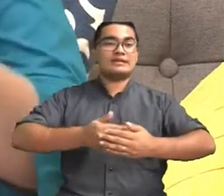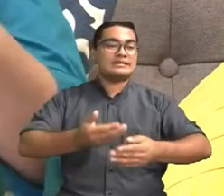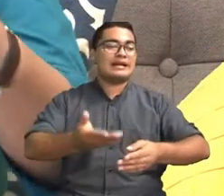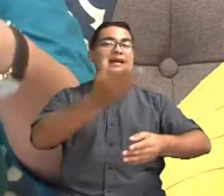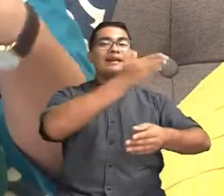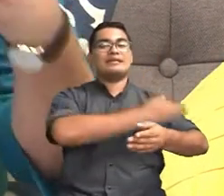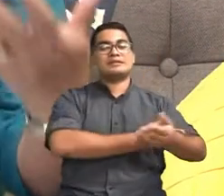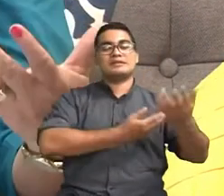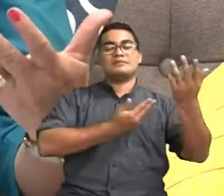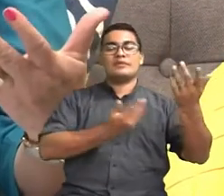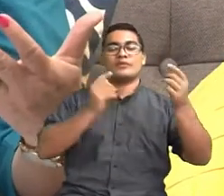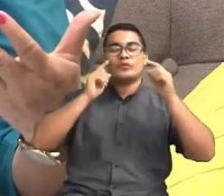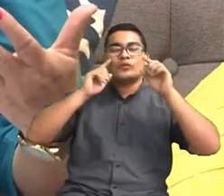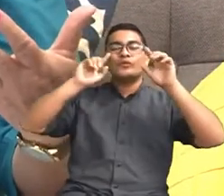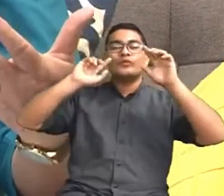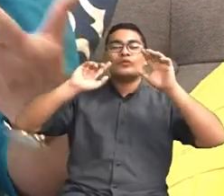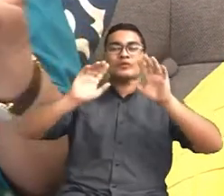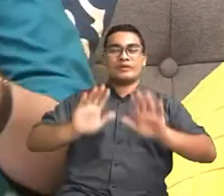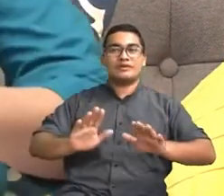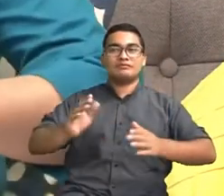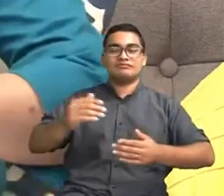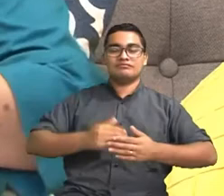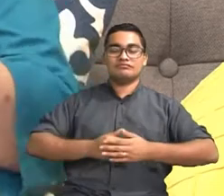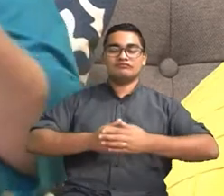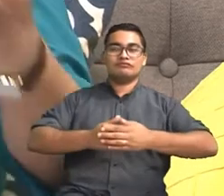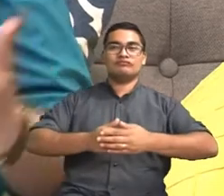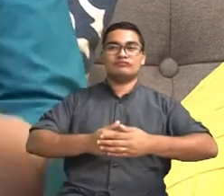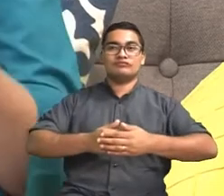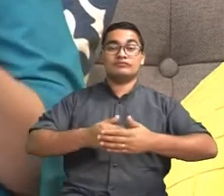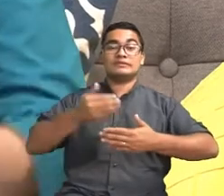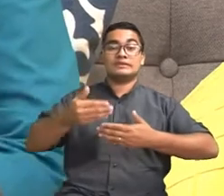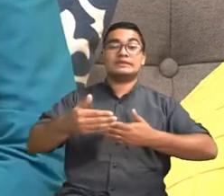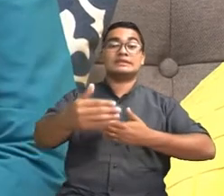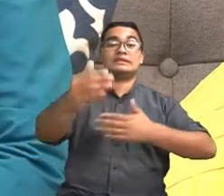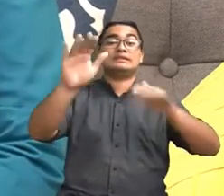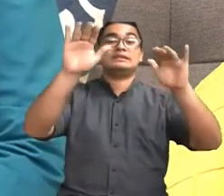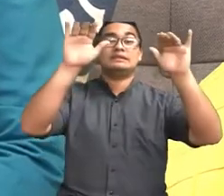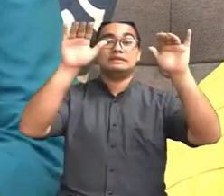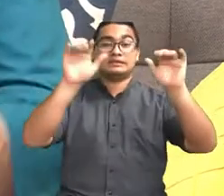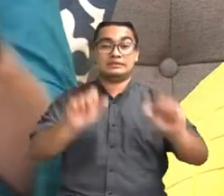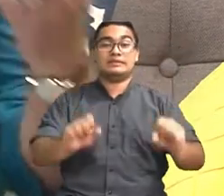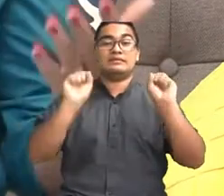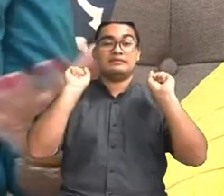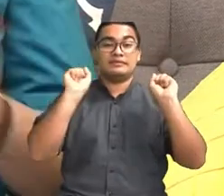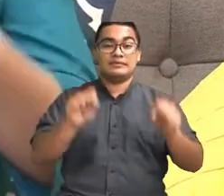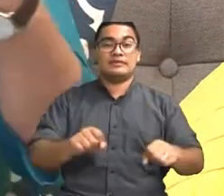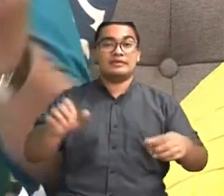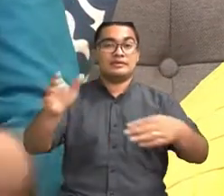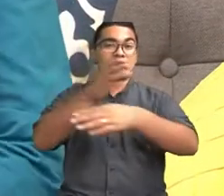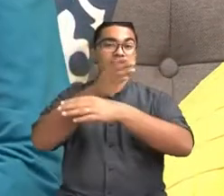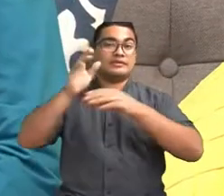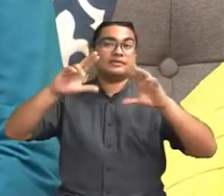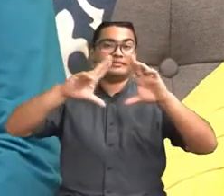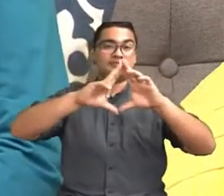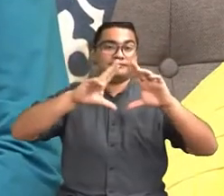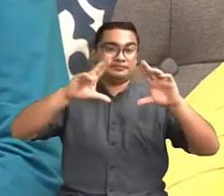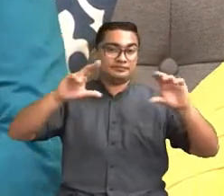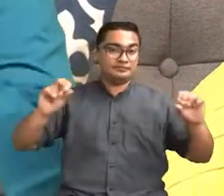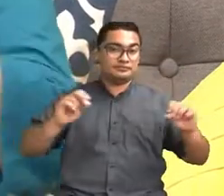su periodo prenatal, ¿verdad? Y cómo crear condiciones en el país. Creo que dentro de los países que